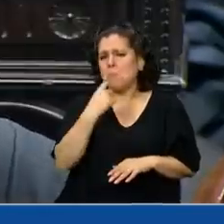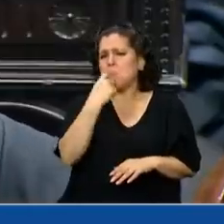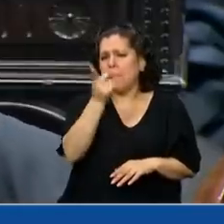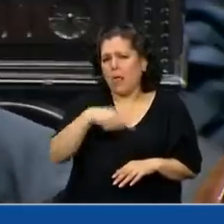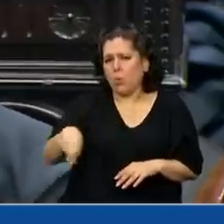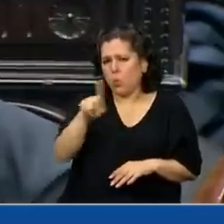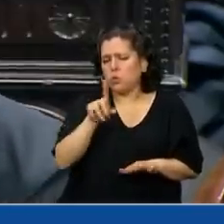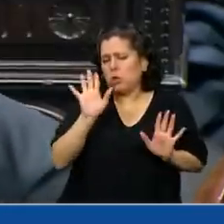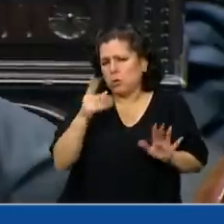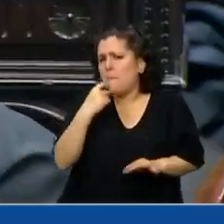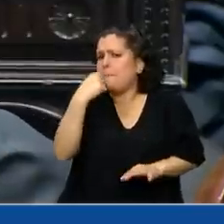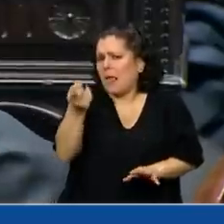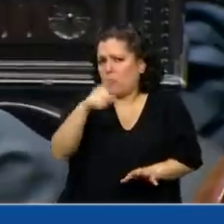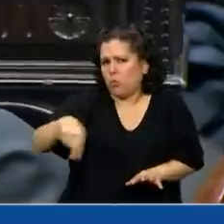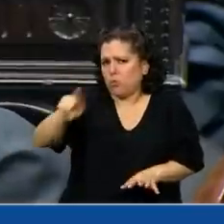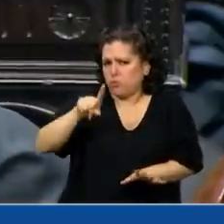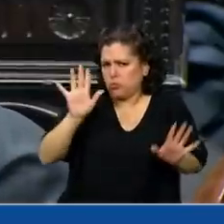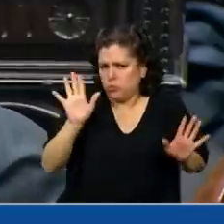yo,